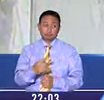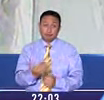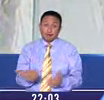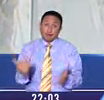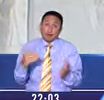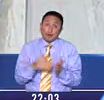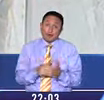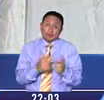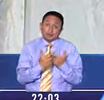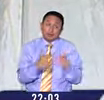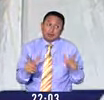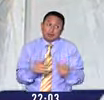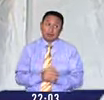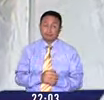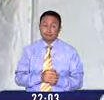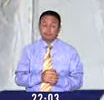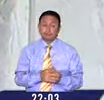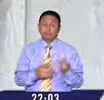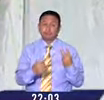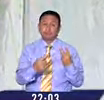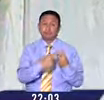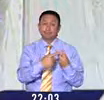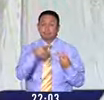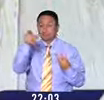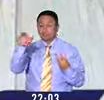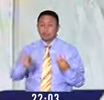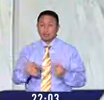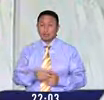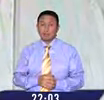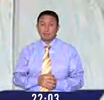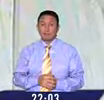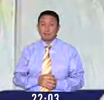en las calles y uno de los involucrados en su segura 18ª detención.